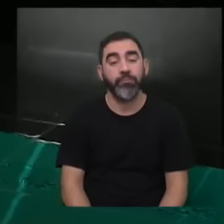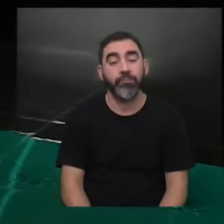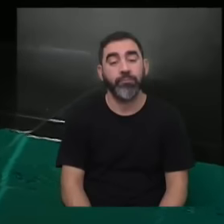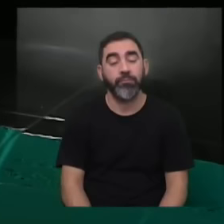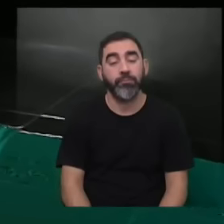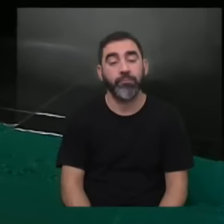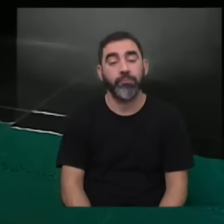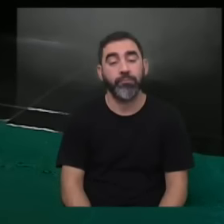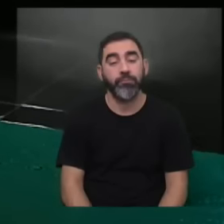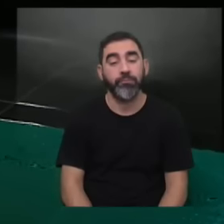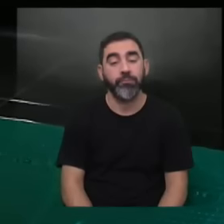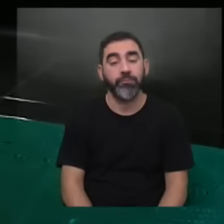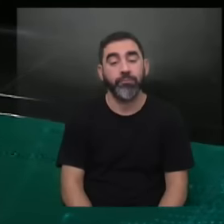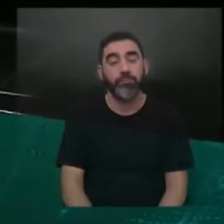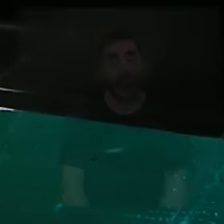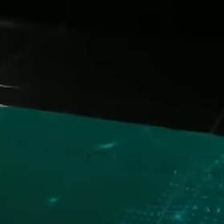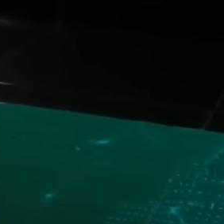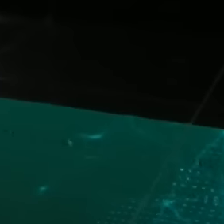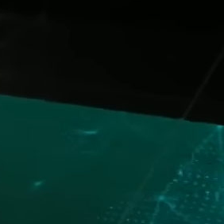muy bien buena jornada